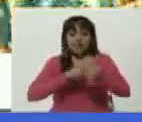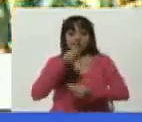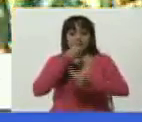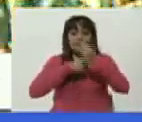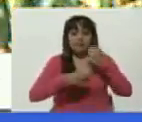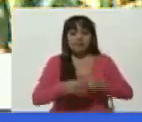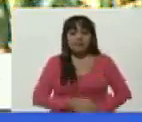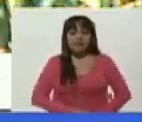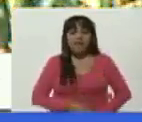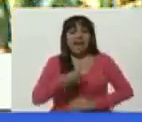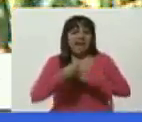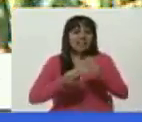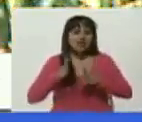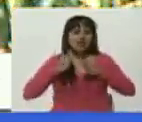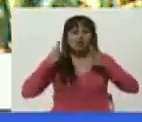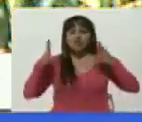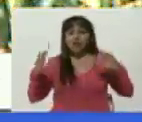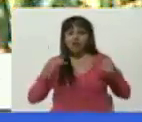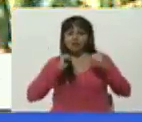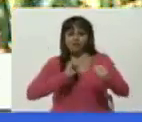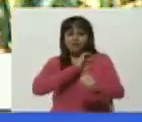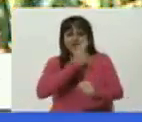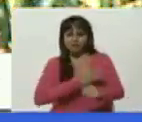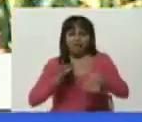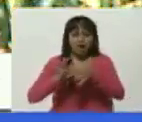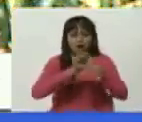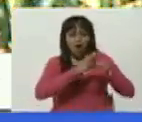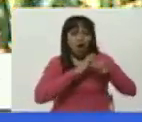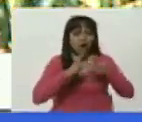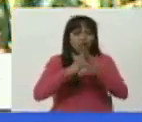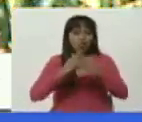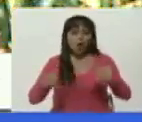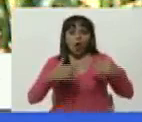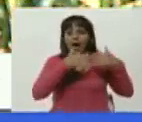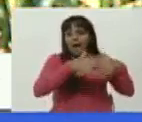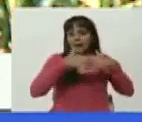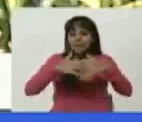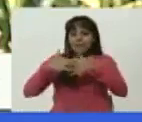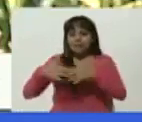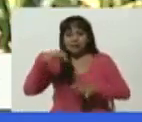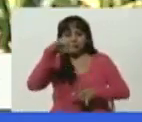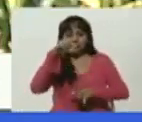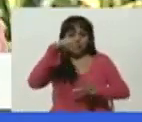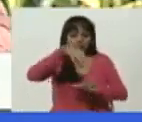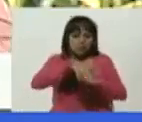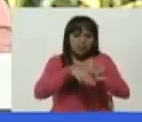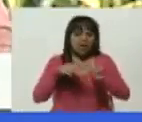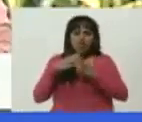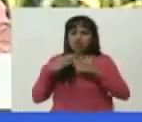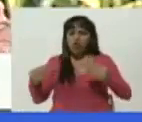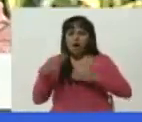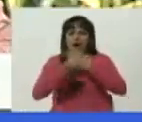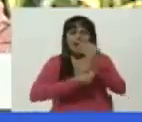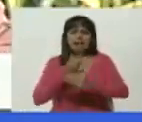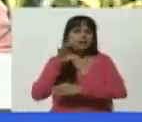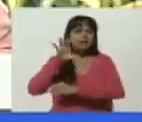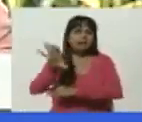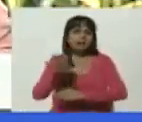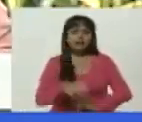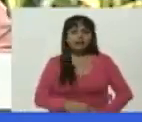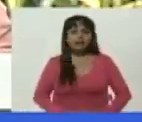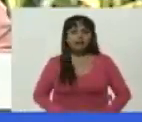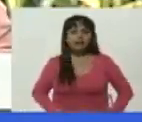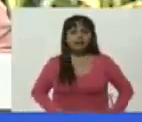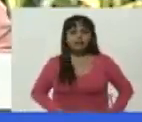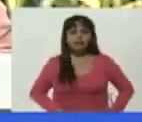estamos haciendo una gran y poderosa alianza con todos los productores y con todas las productoras del país en función de eso,